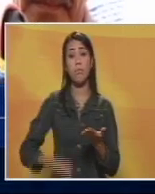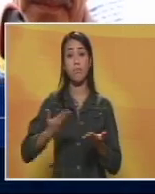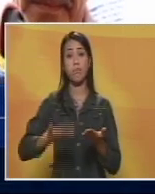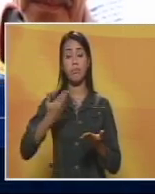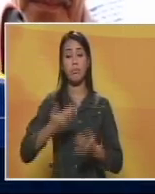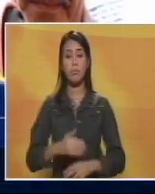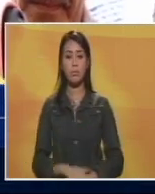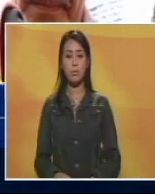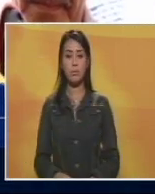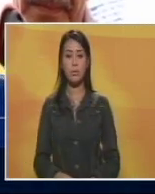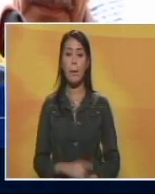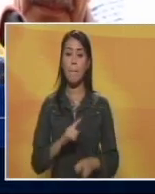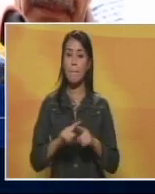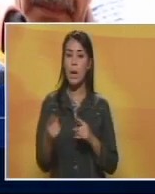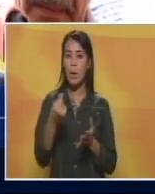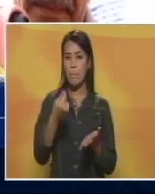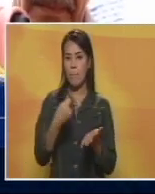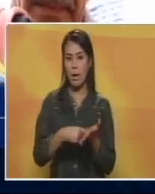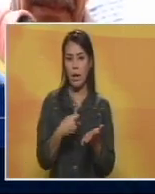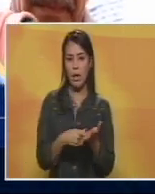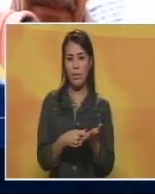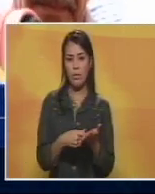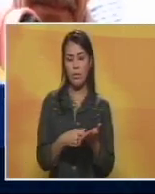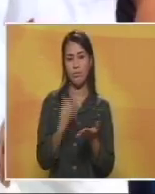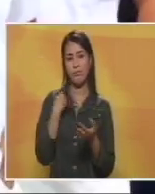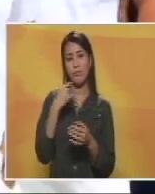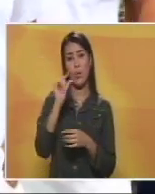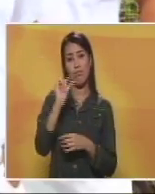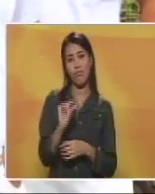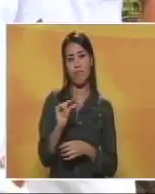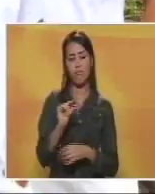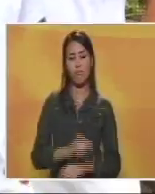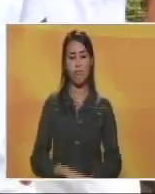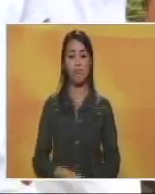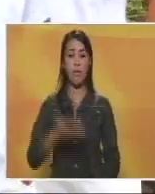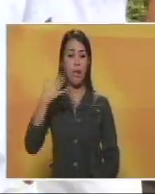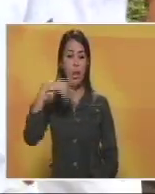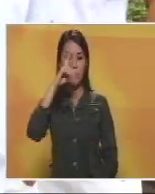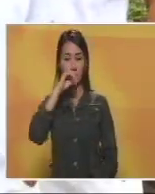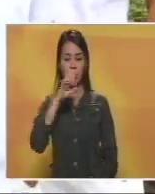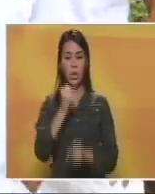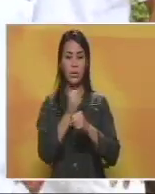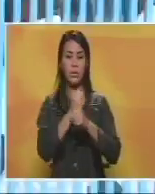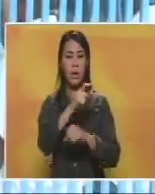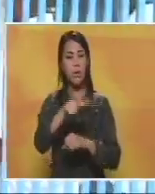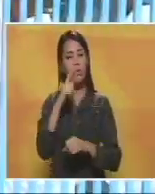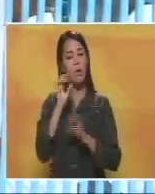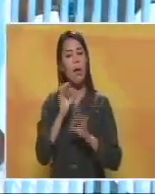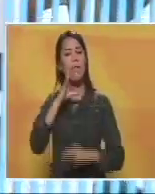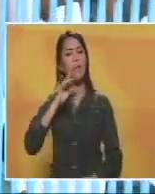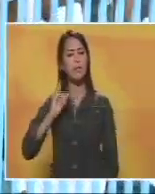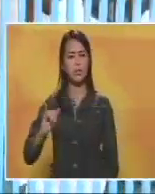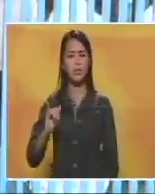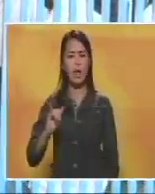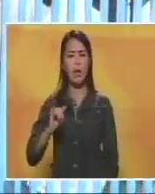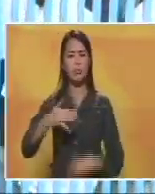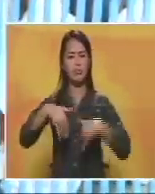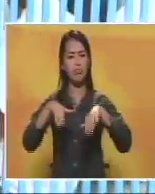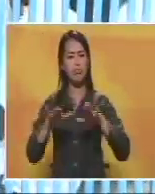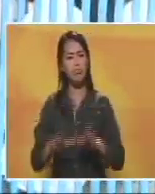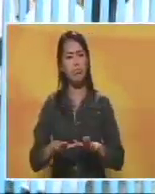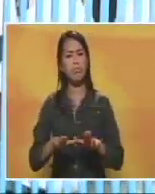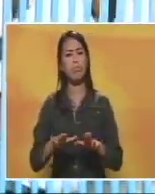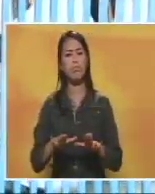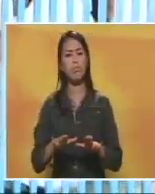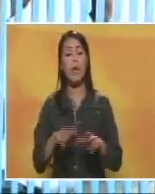pero pagando el salario a precio de gallina flaca. Desde el año pasado, los trabajadores han venido denunciando la paralización de